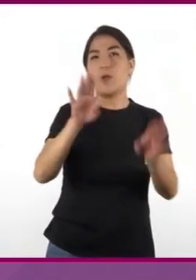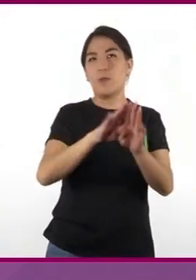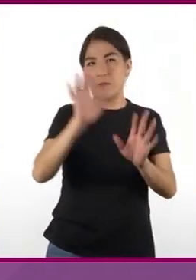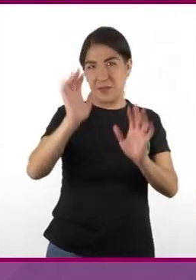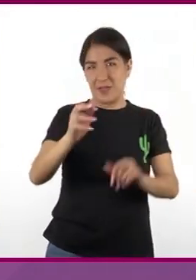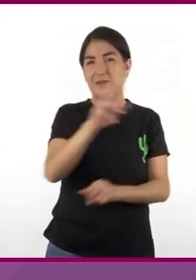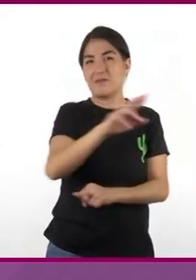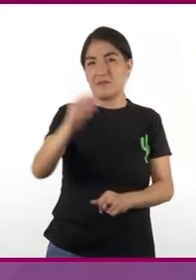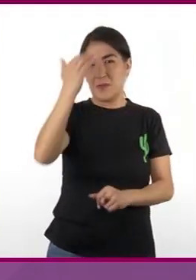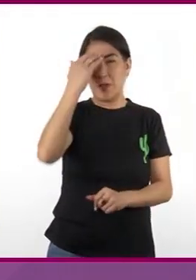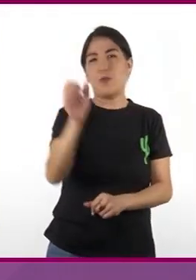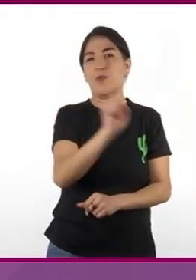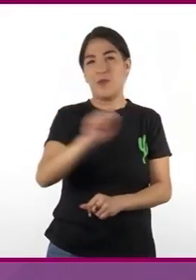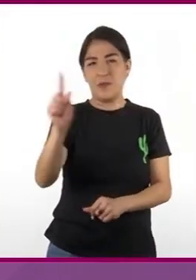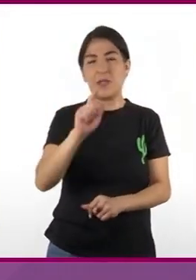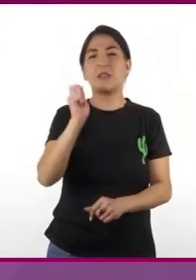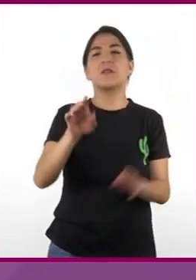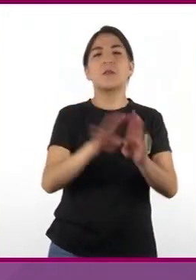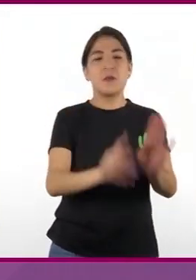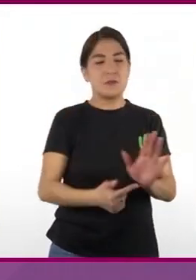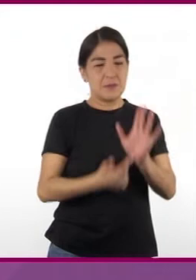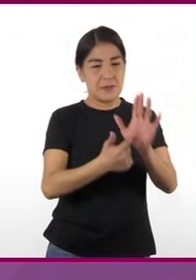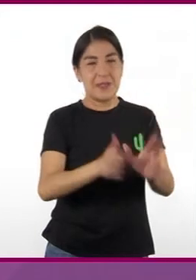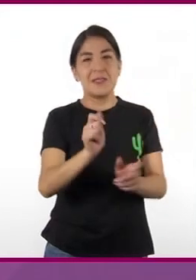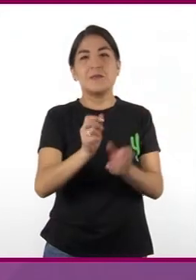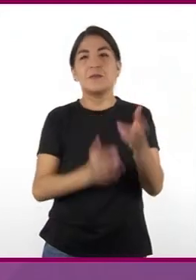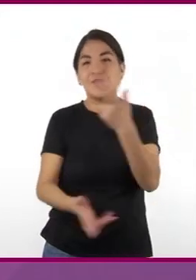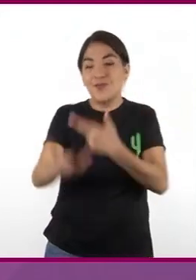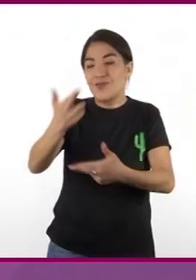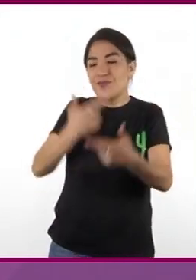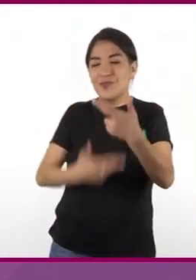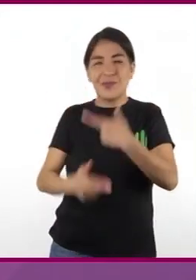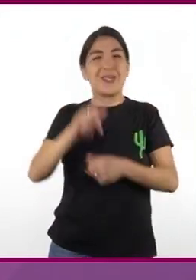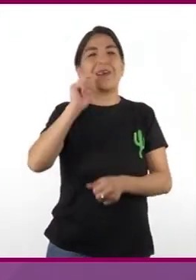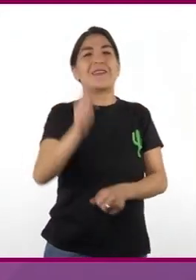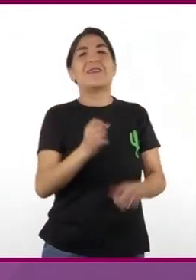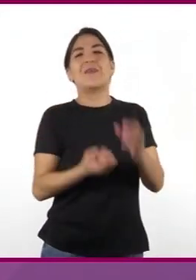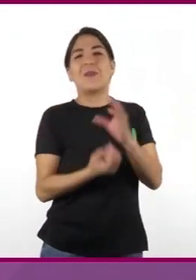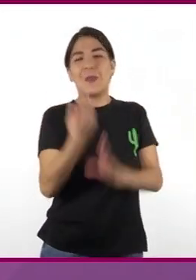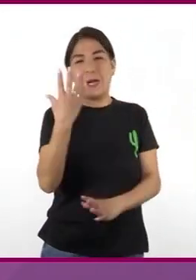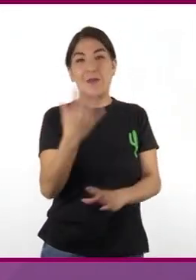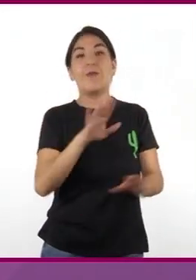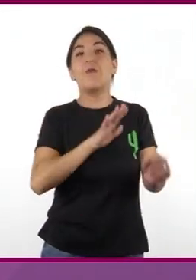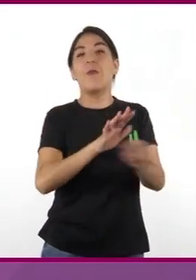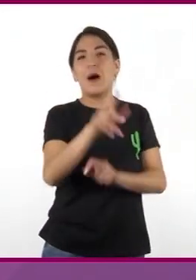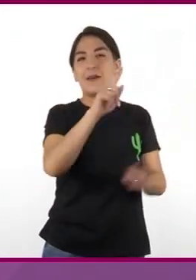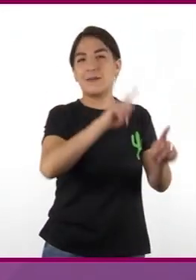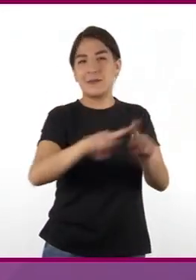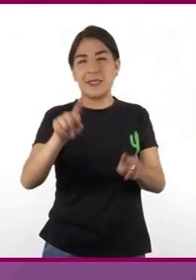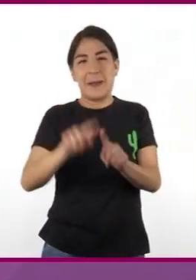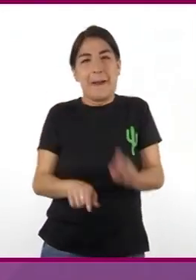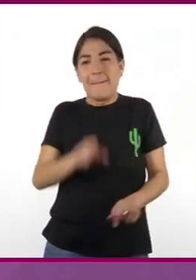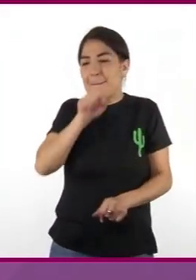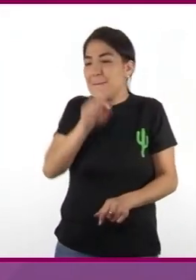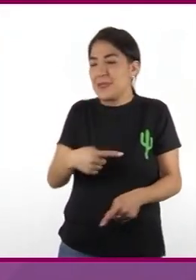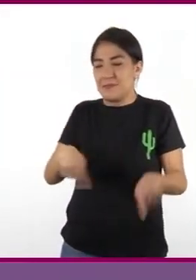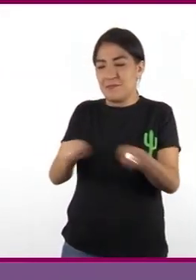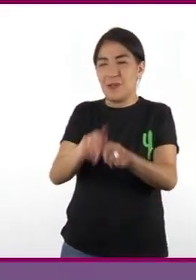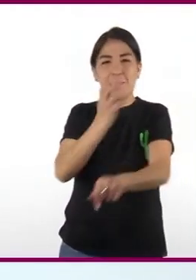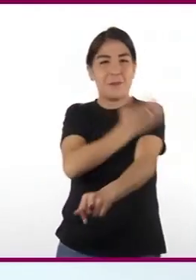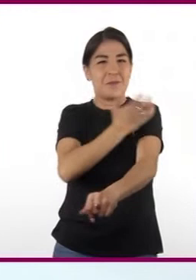intención es presentar y legitimar a los renovadores, que en su gran mayoría son sus propios compañeros de grupo.